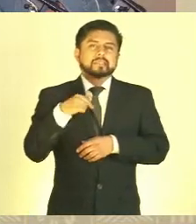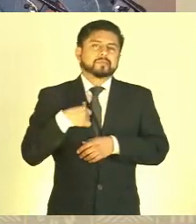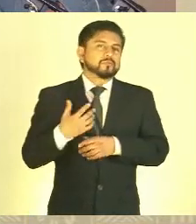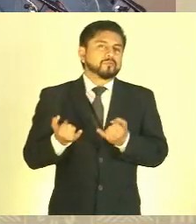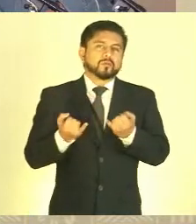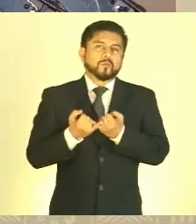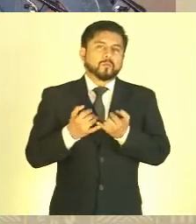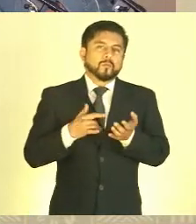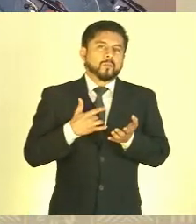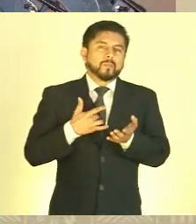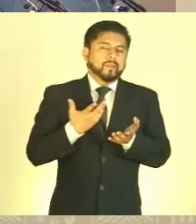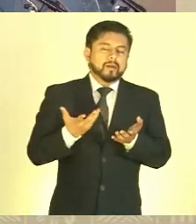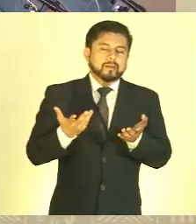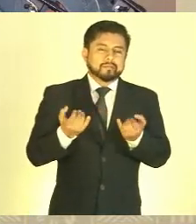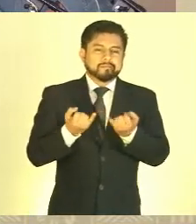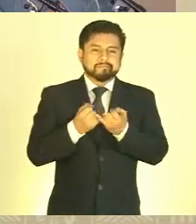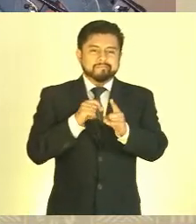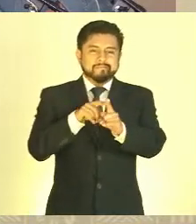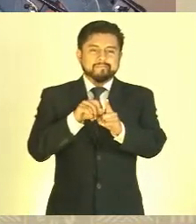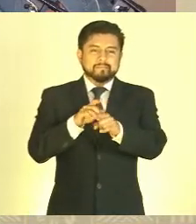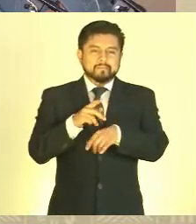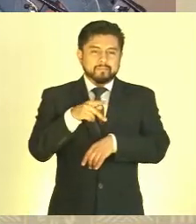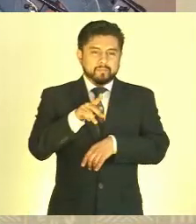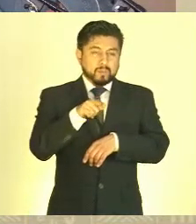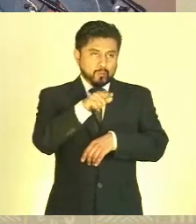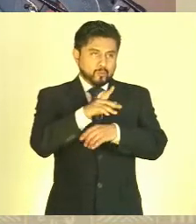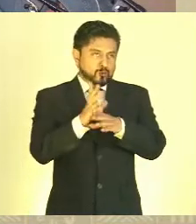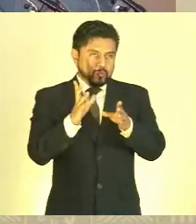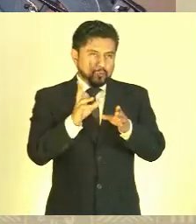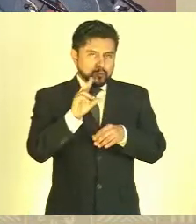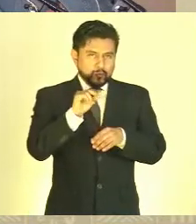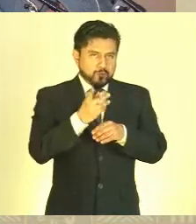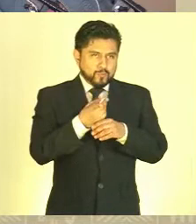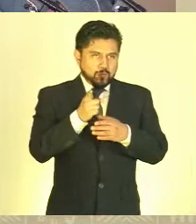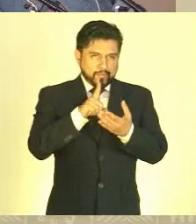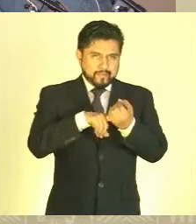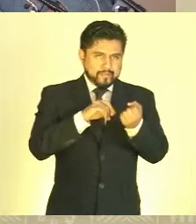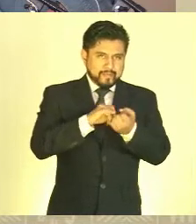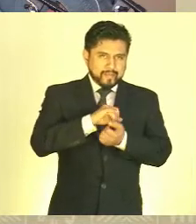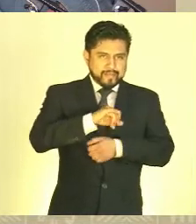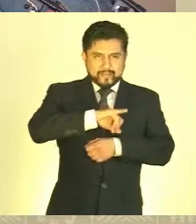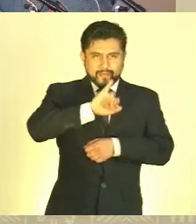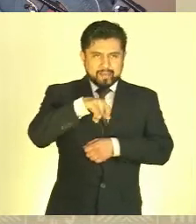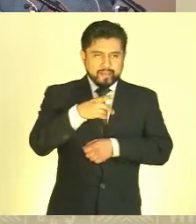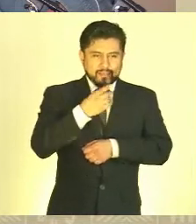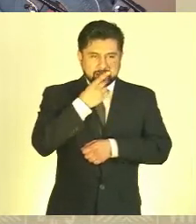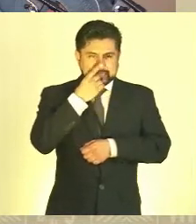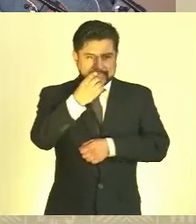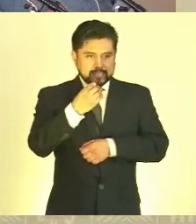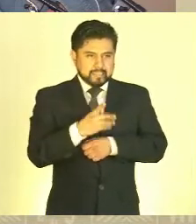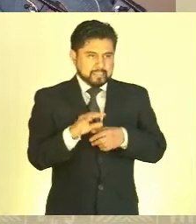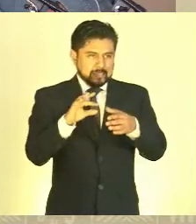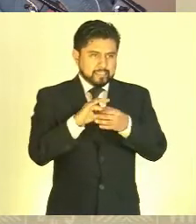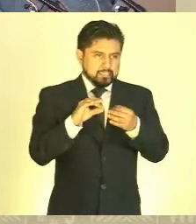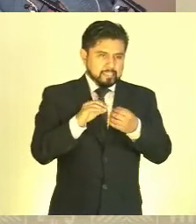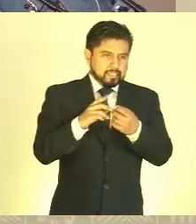Pero jamás lo dices, Bruno, y eso es lo que está, es muy, muy, muy atractivo de tu novela. Así son las